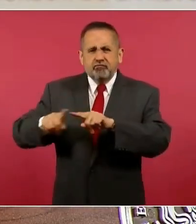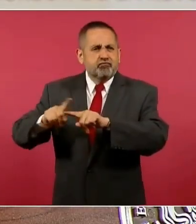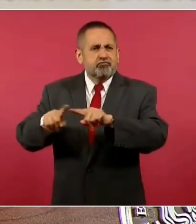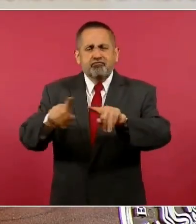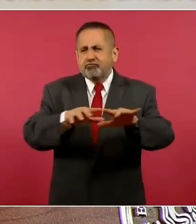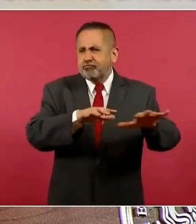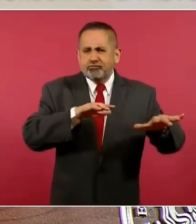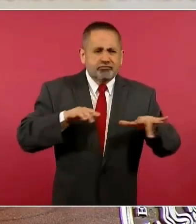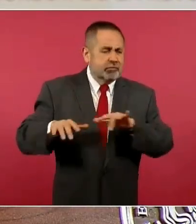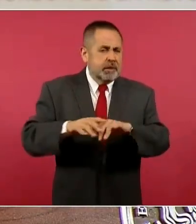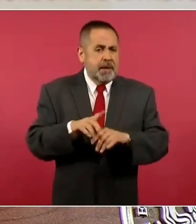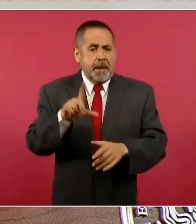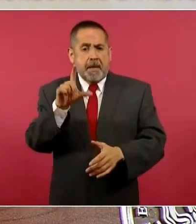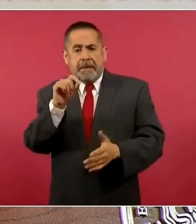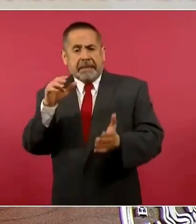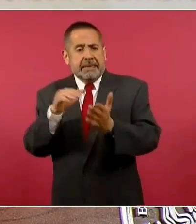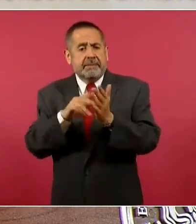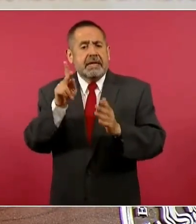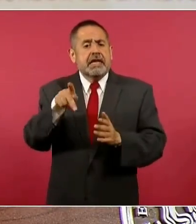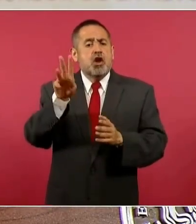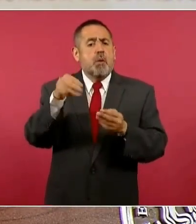más de 20,000 kilómetros